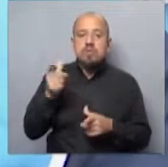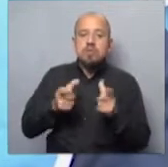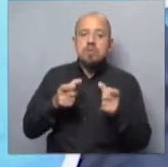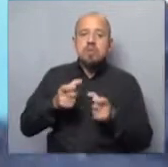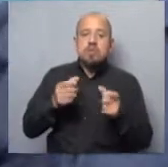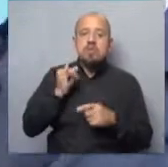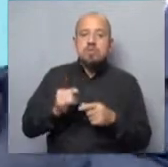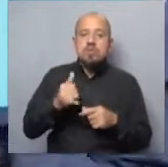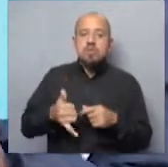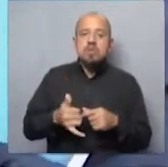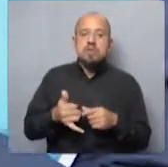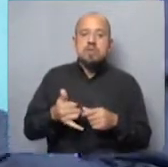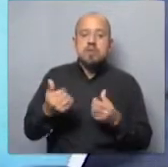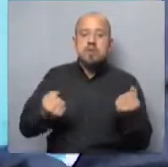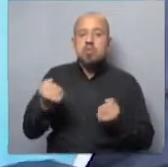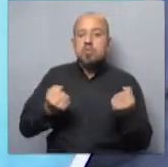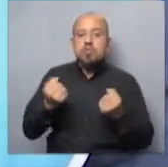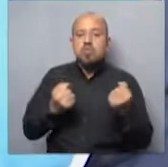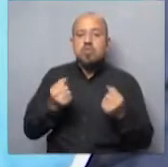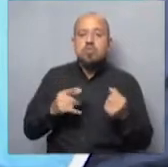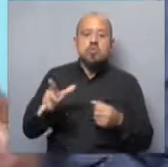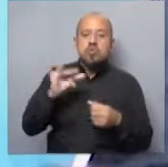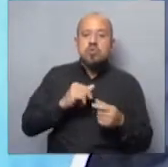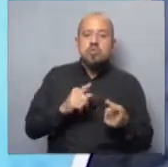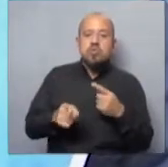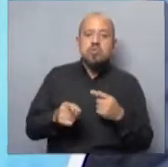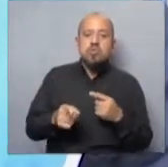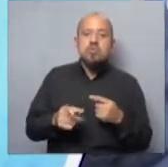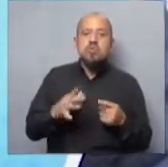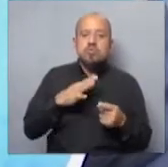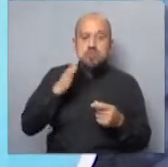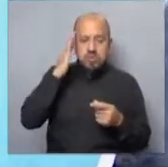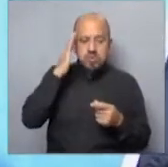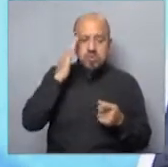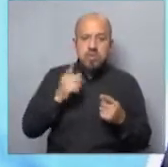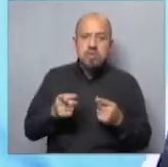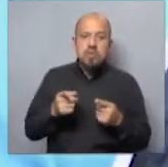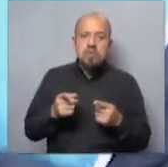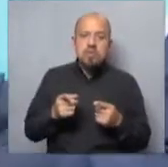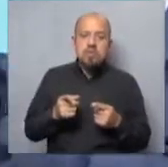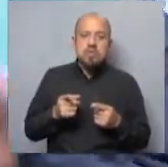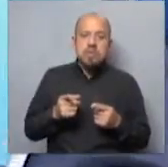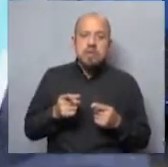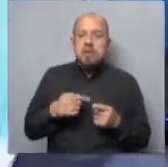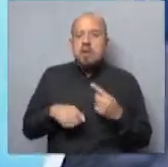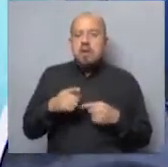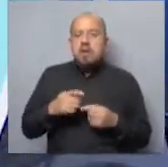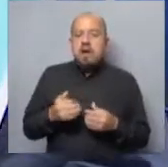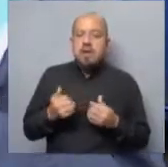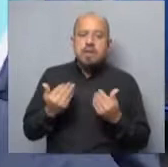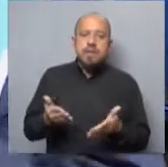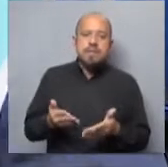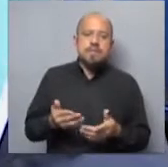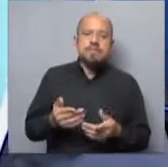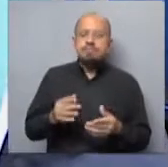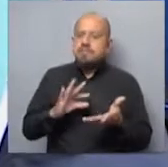sí tiene auto, pero que trabaja, que hace todos los días lo mismo. Entonces ellos saben lo que es ganar. Tienen más tu realidad. Claro, te dan más propina, te